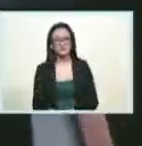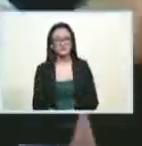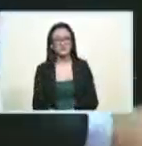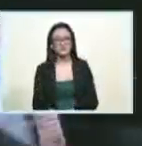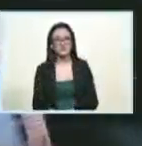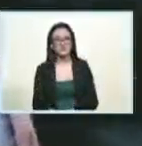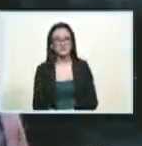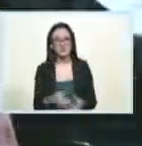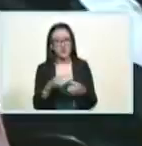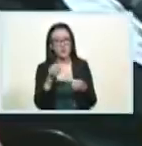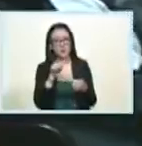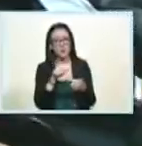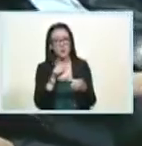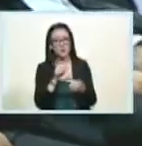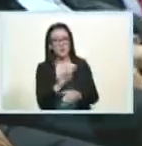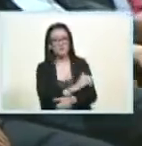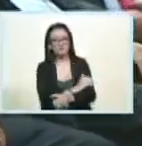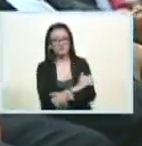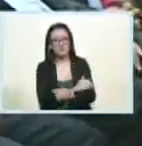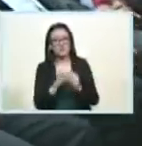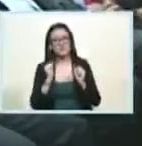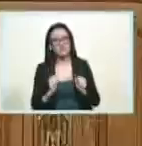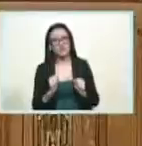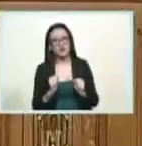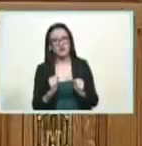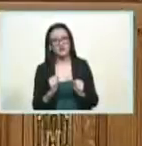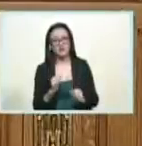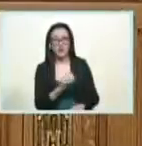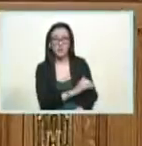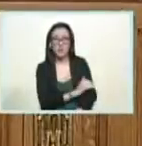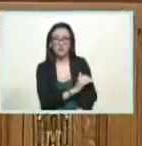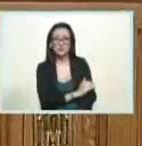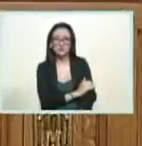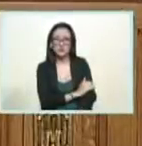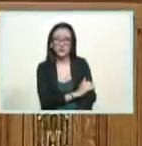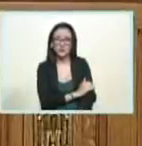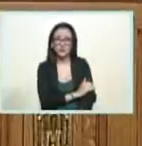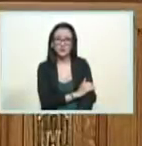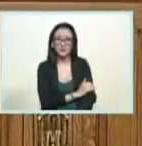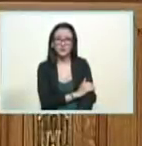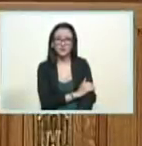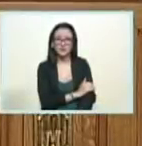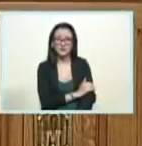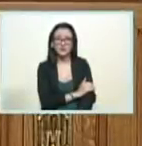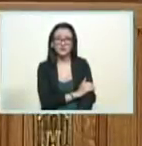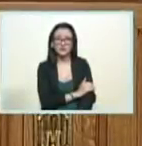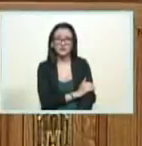Porque un sector de la derecha extremista venezolana, de la oposición extremista,